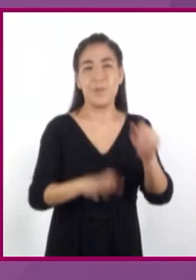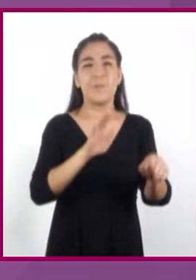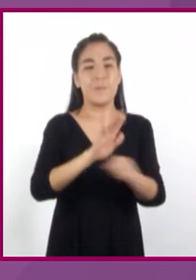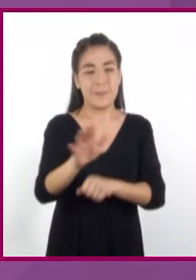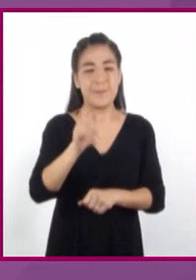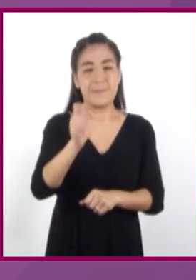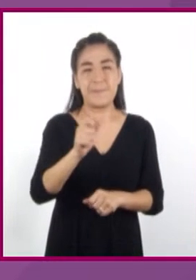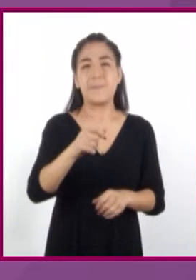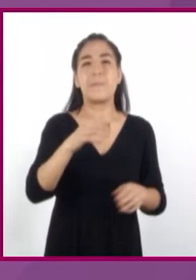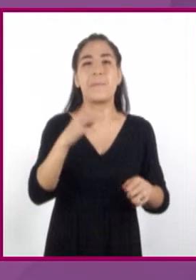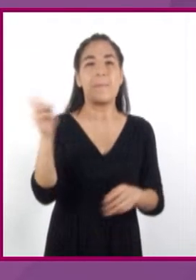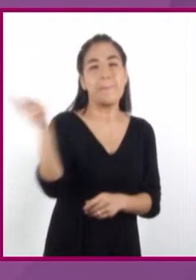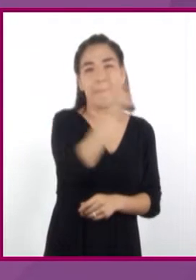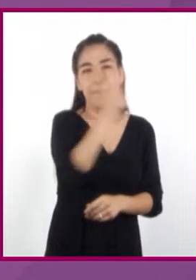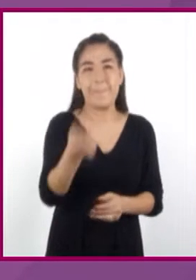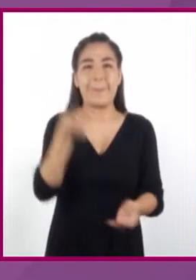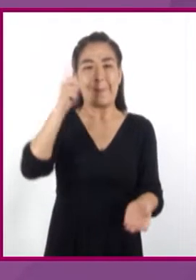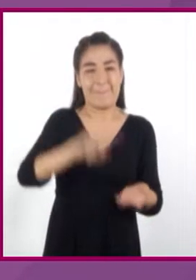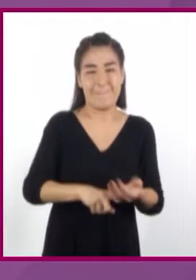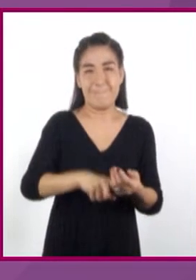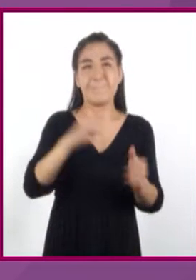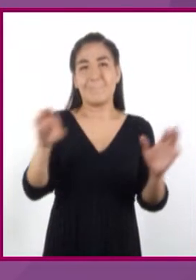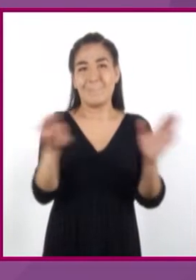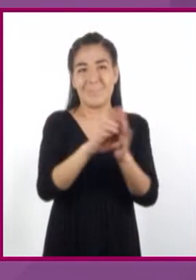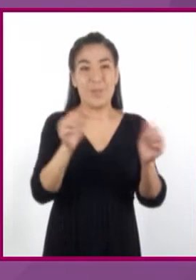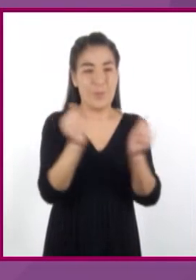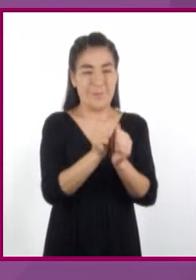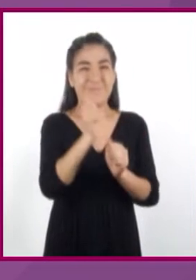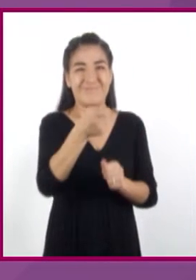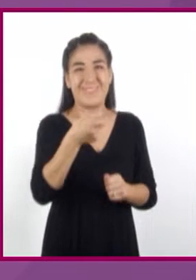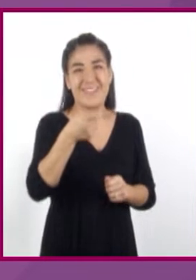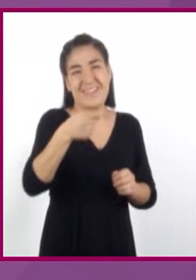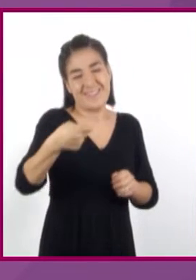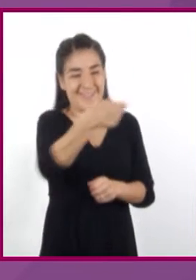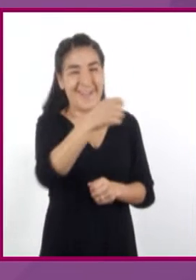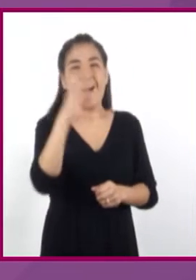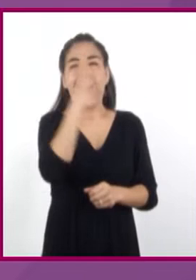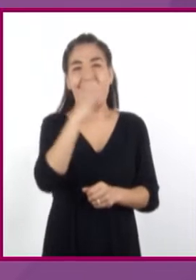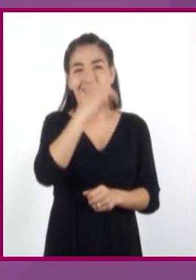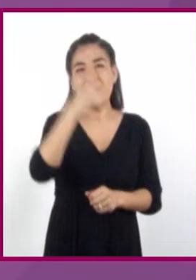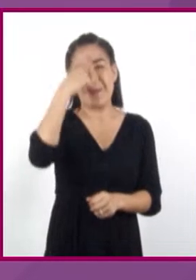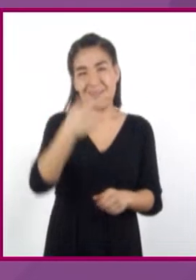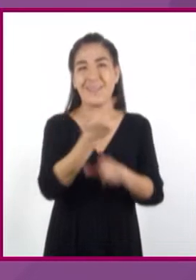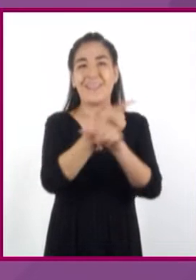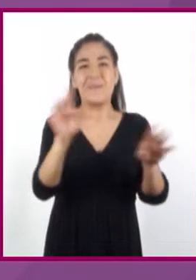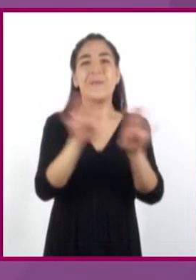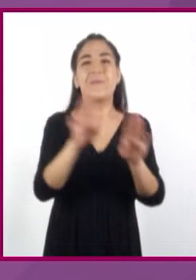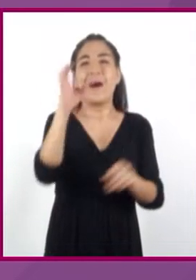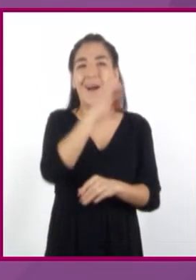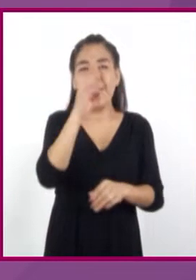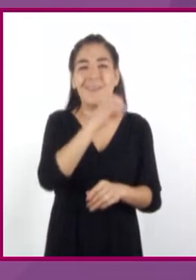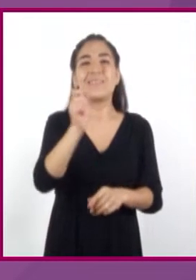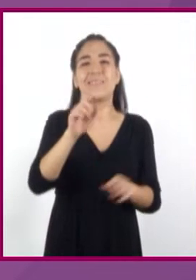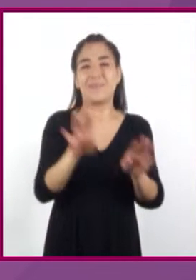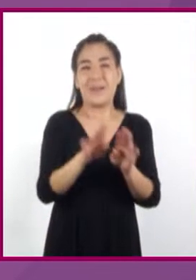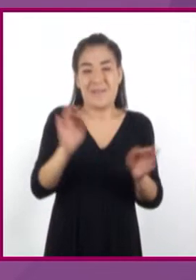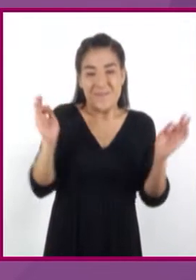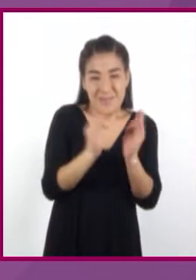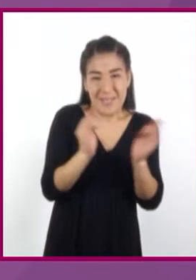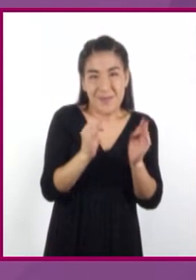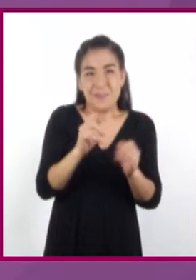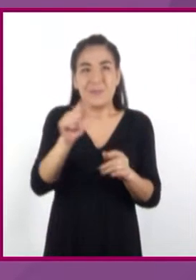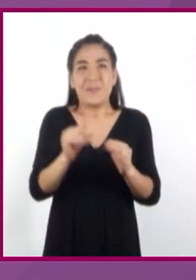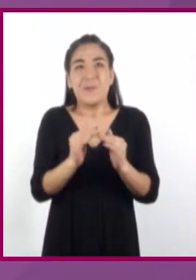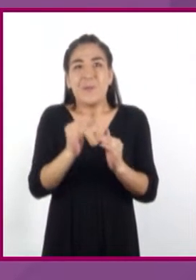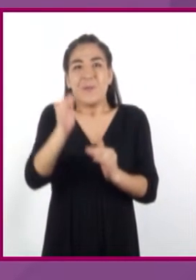la manera en que se mueve el aire dentro de una habitación con calefacción. El sistema libera aire caliente que, al ser más ligero que el aire frío, asciende.